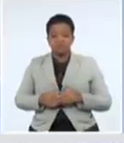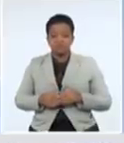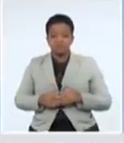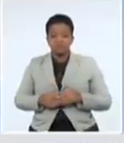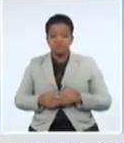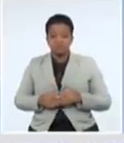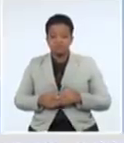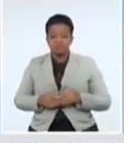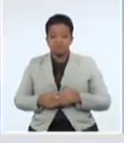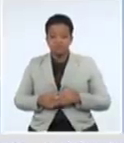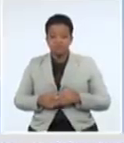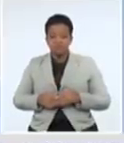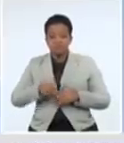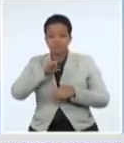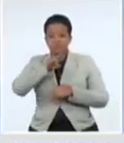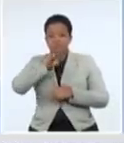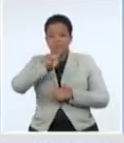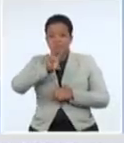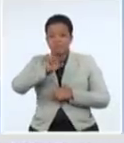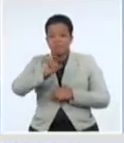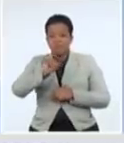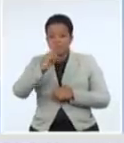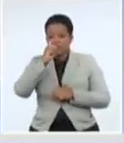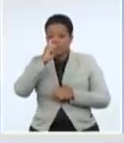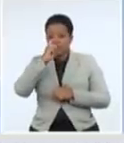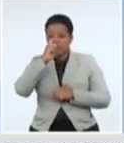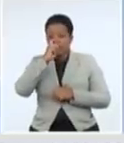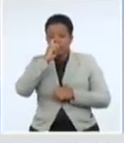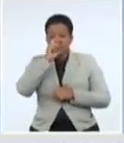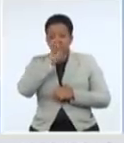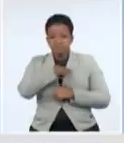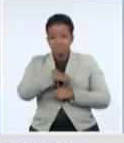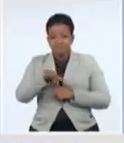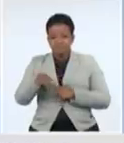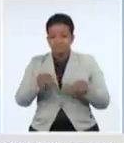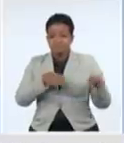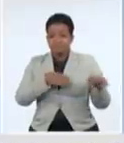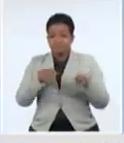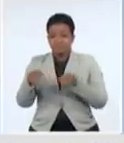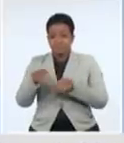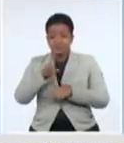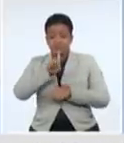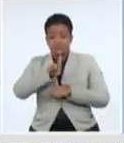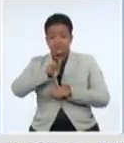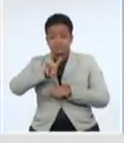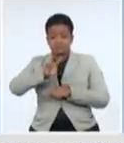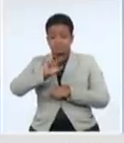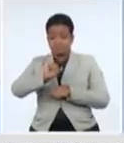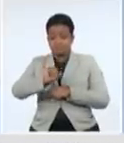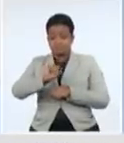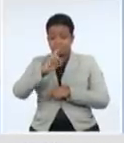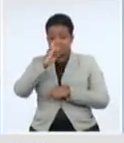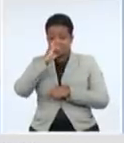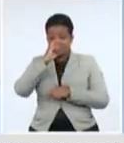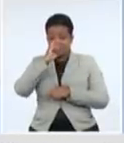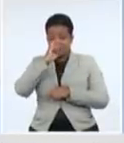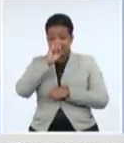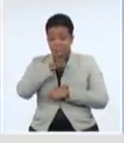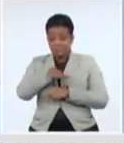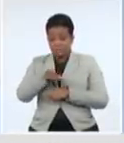136 en edades pediátricas, y de estos 136, en edades pediátricas